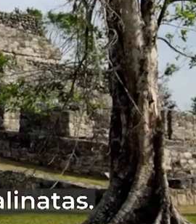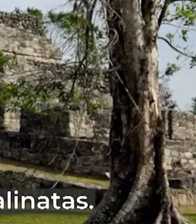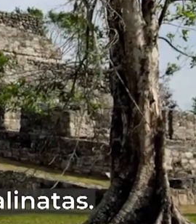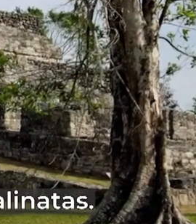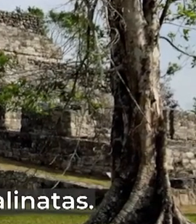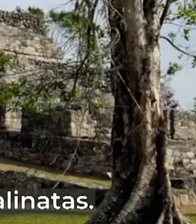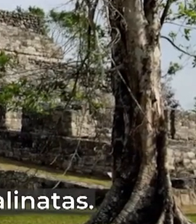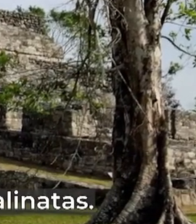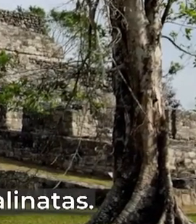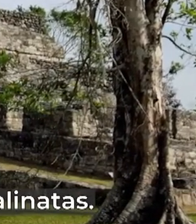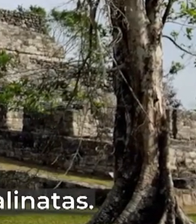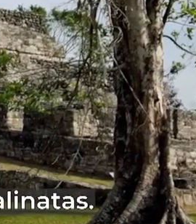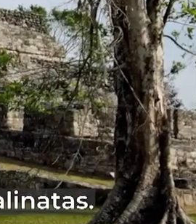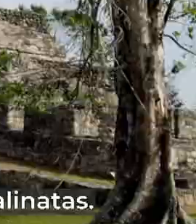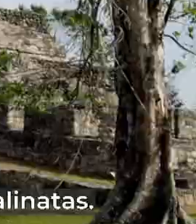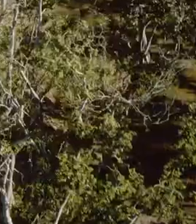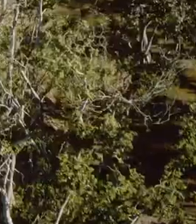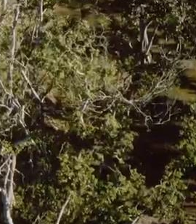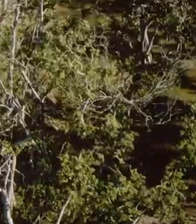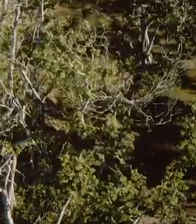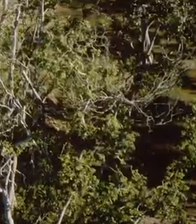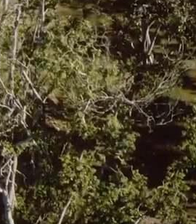mascarones que flanquean escalinatas.